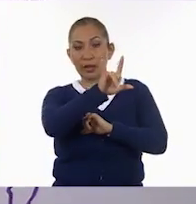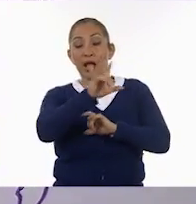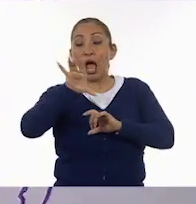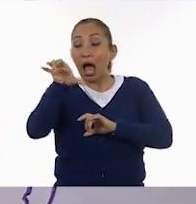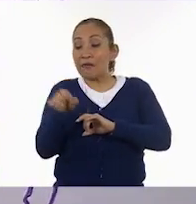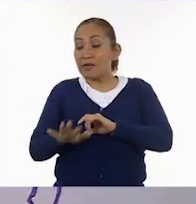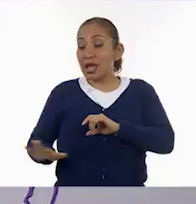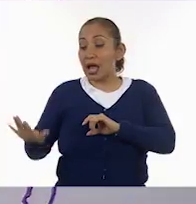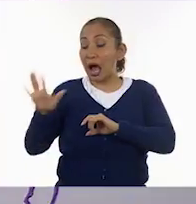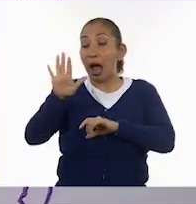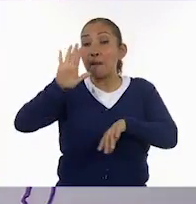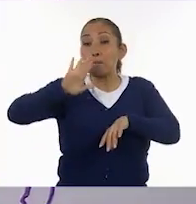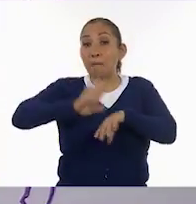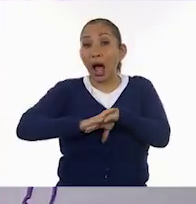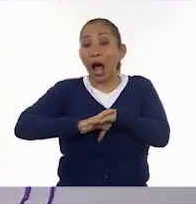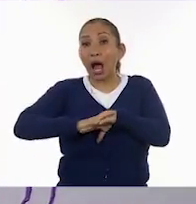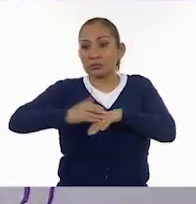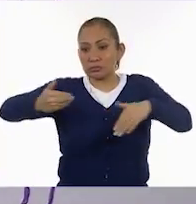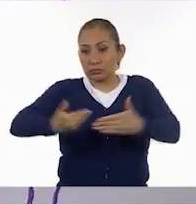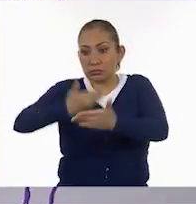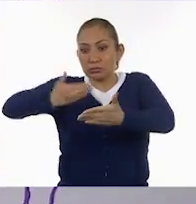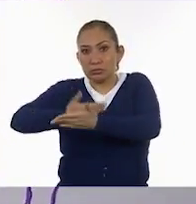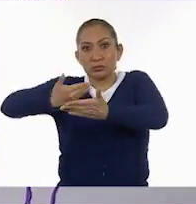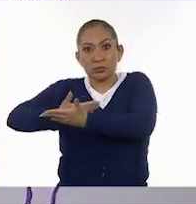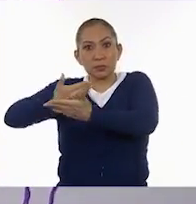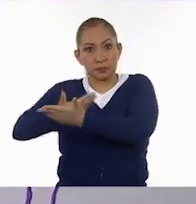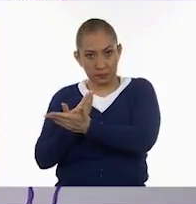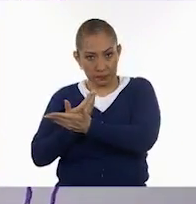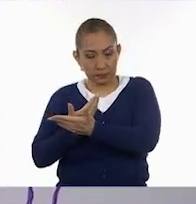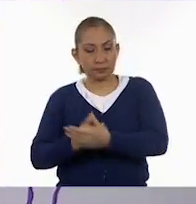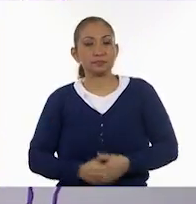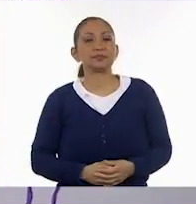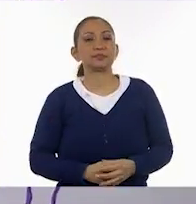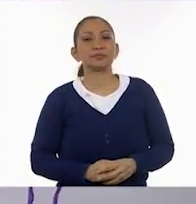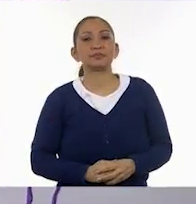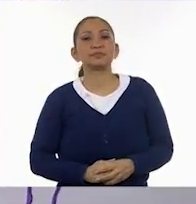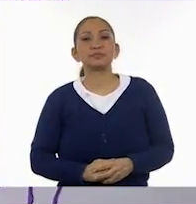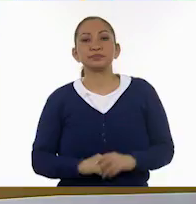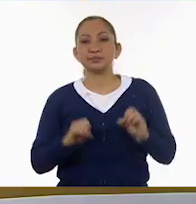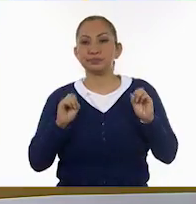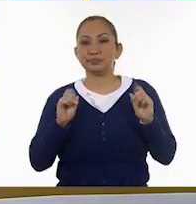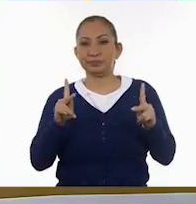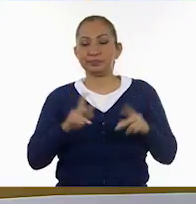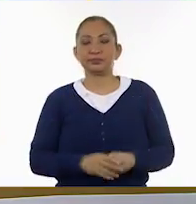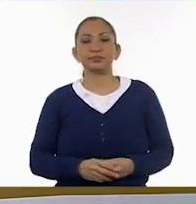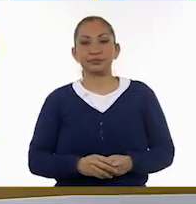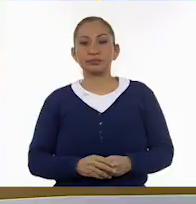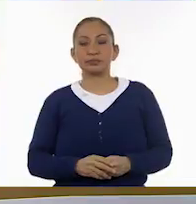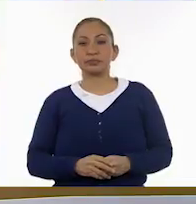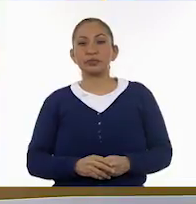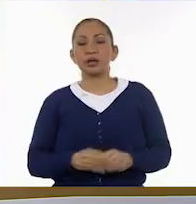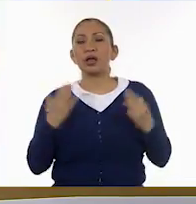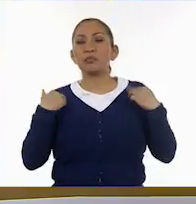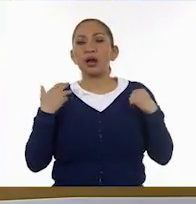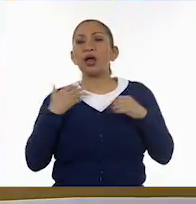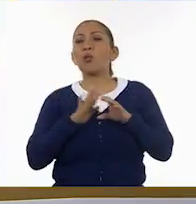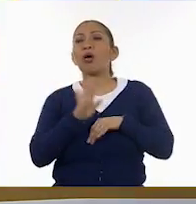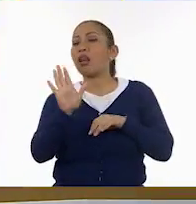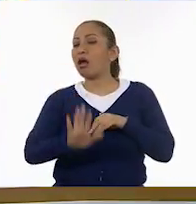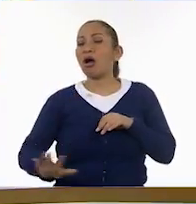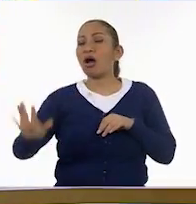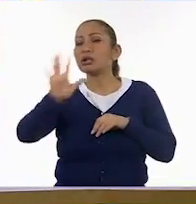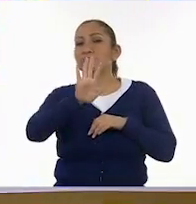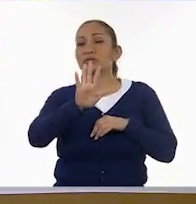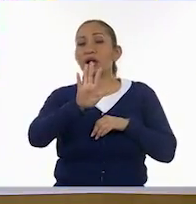el continente que tiene mayor número de nacimientos. Muy bien. María, ¿cuál es el continente